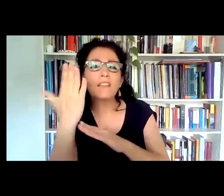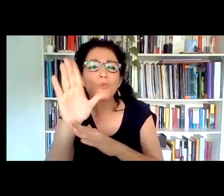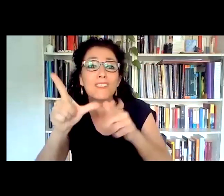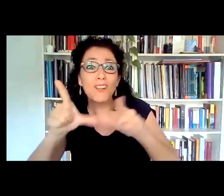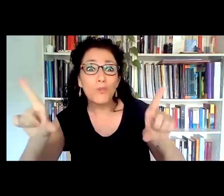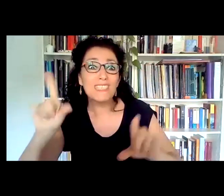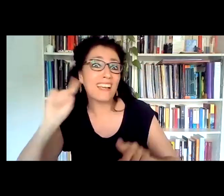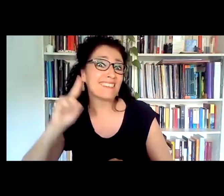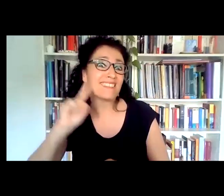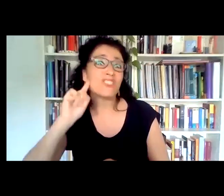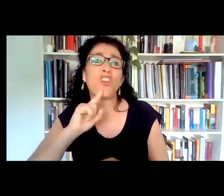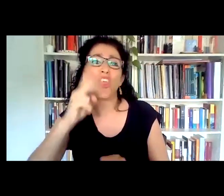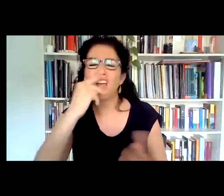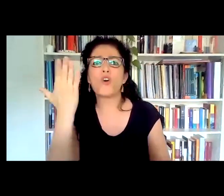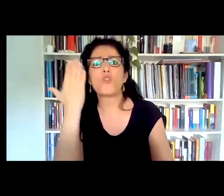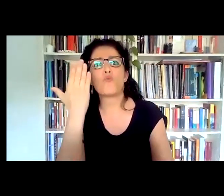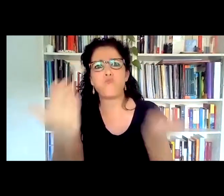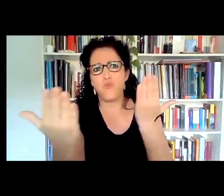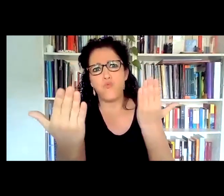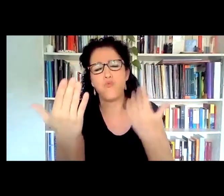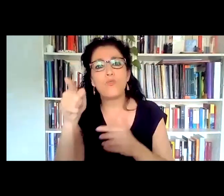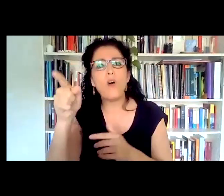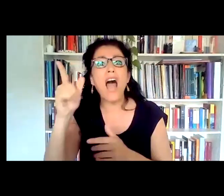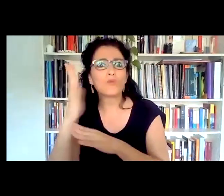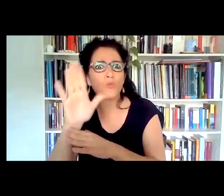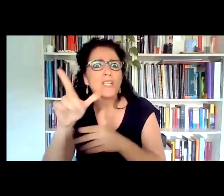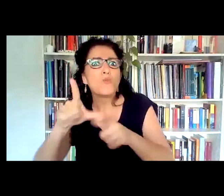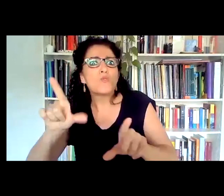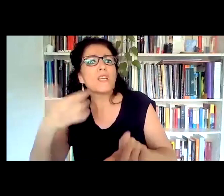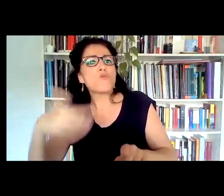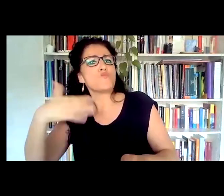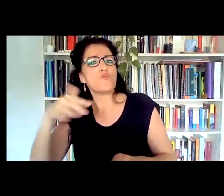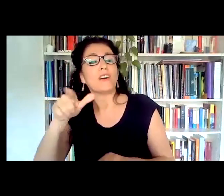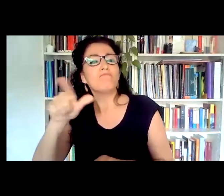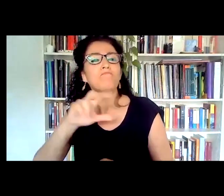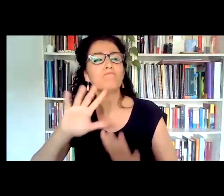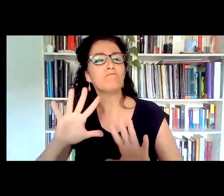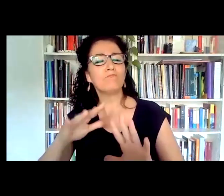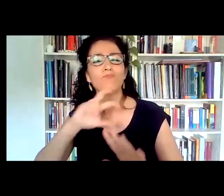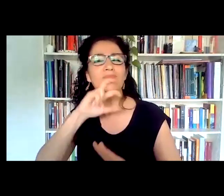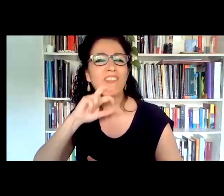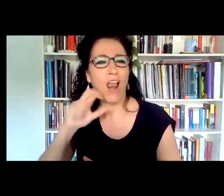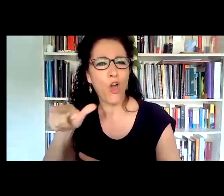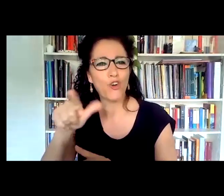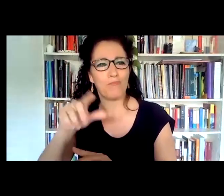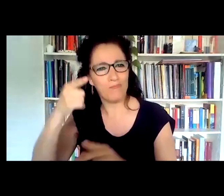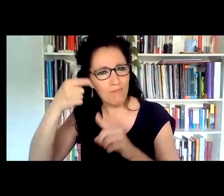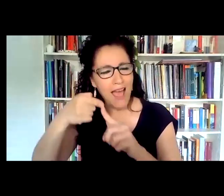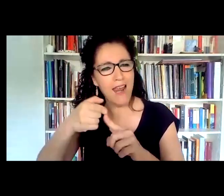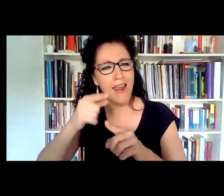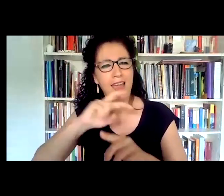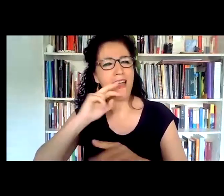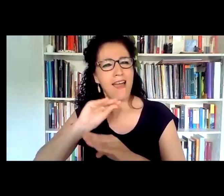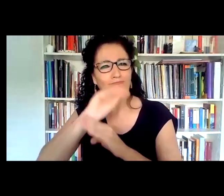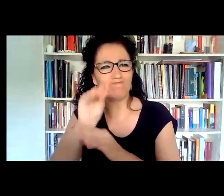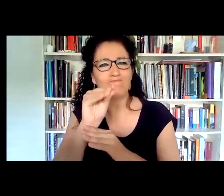situación de vulnerabilidad en contraste con la actitud lingüística de las personas sordas y sordociegas, cuya posición es muy alta, y